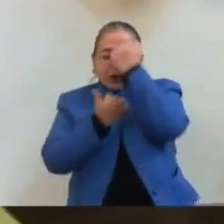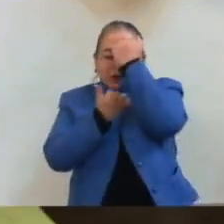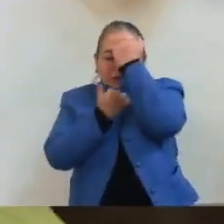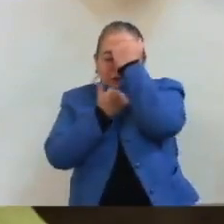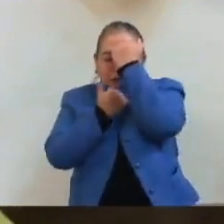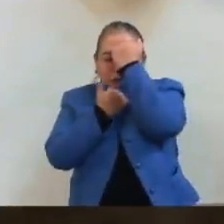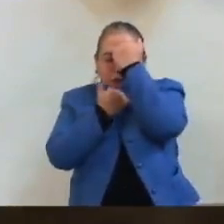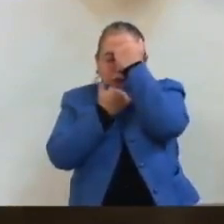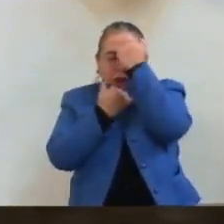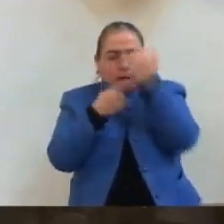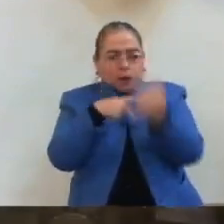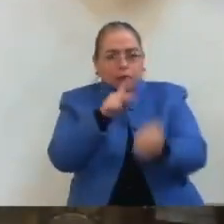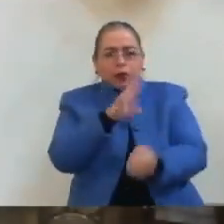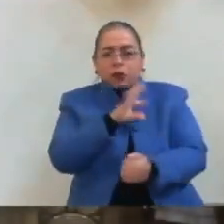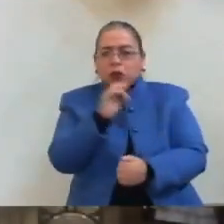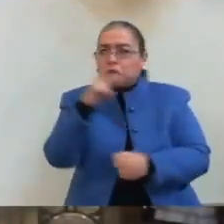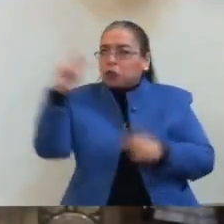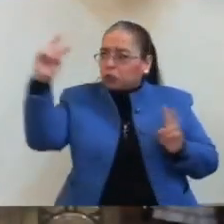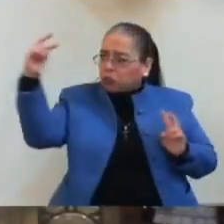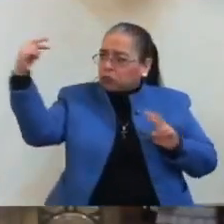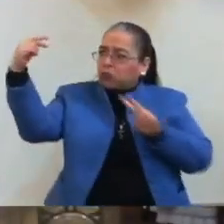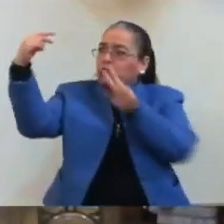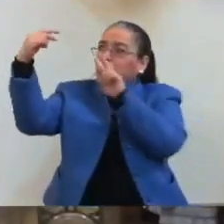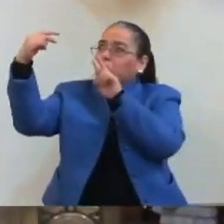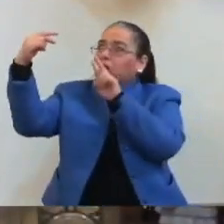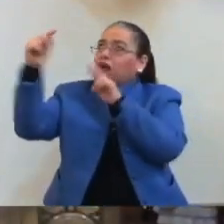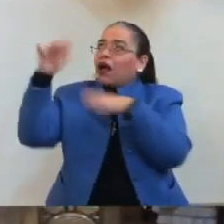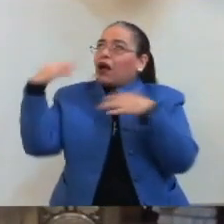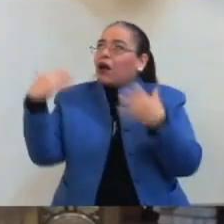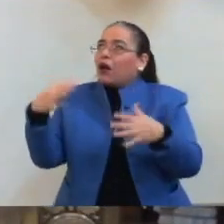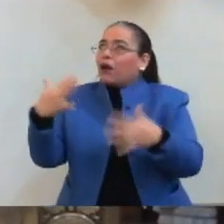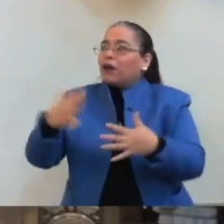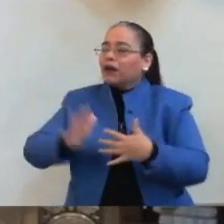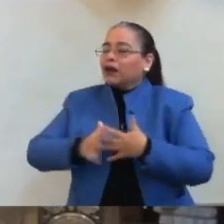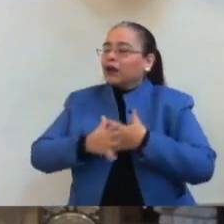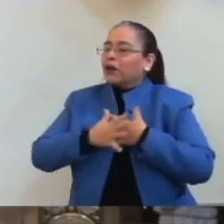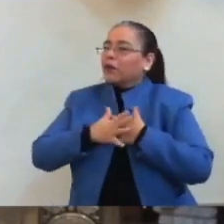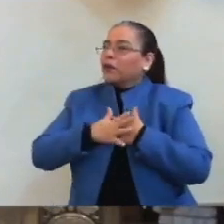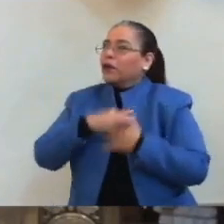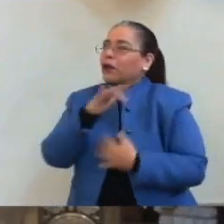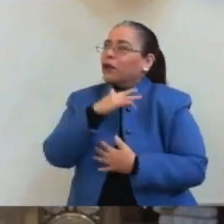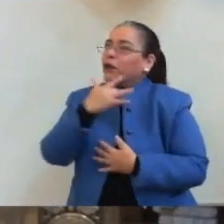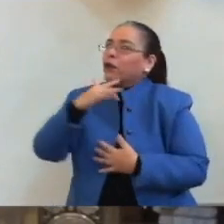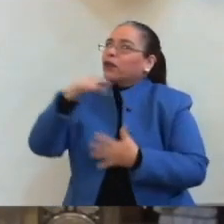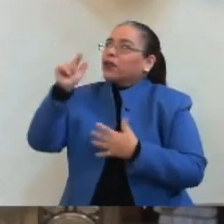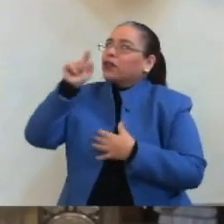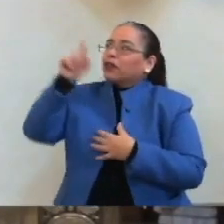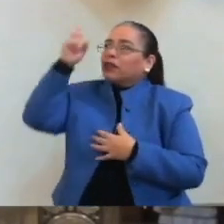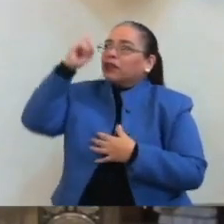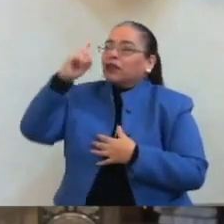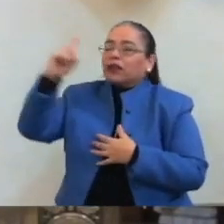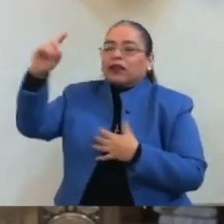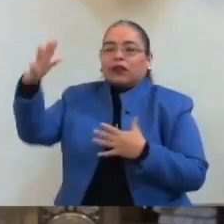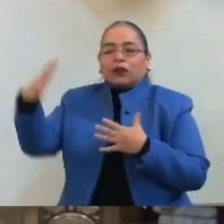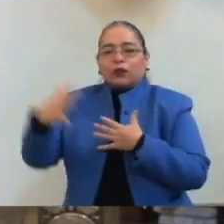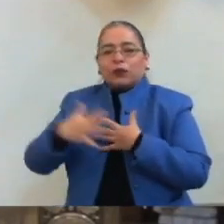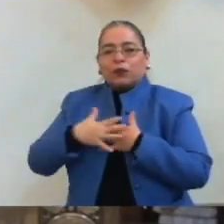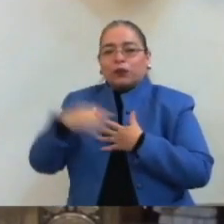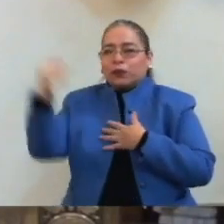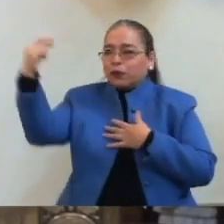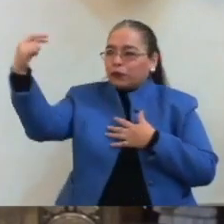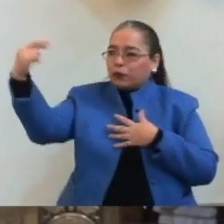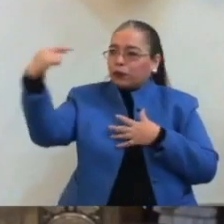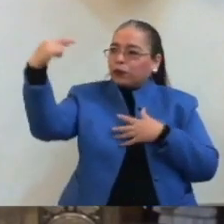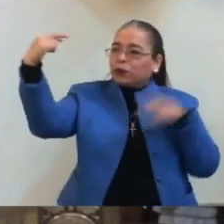sobre todo quedas entusiasmado por su amor su mirada es